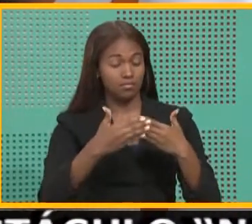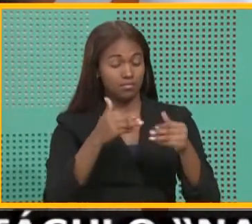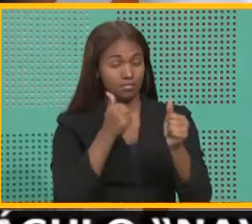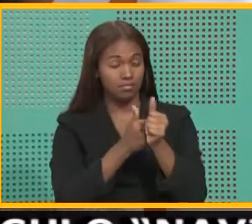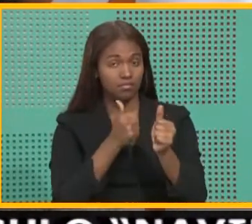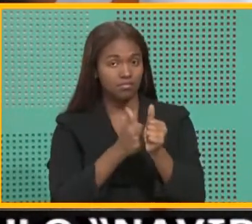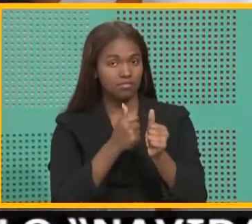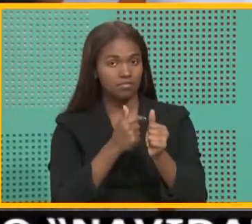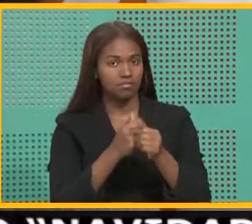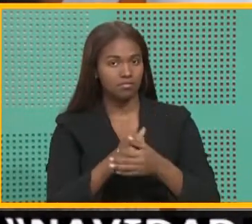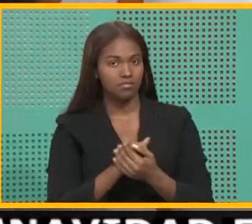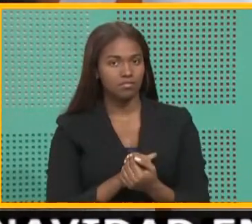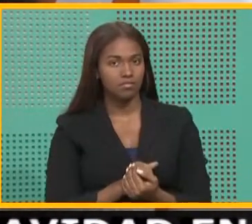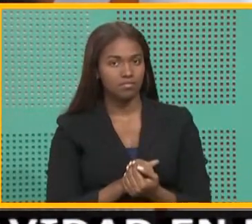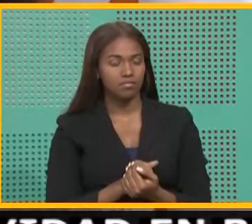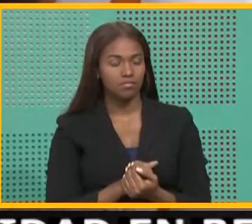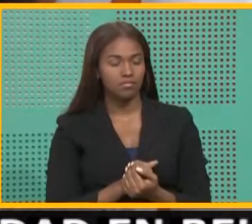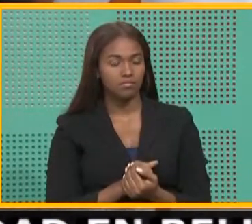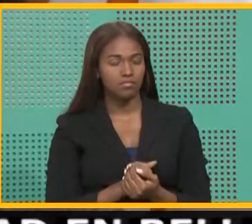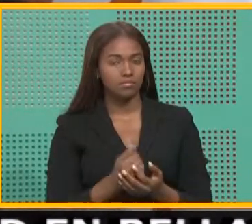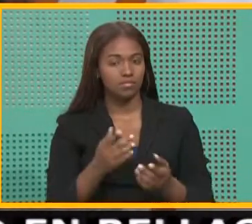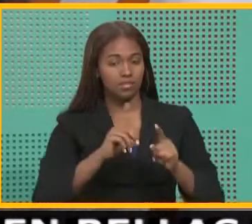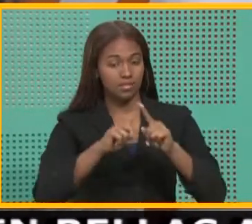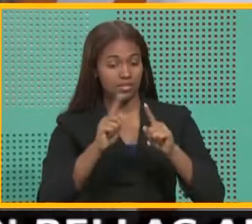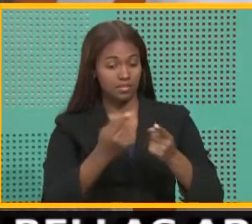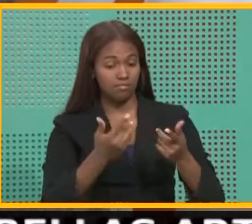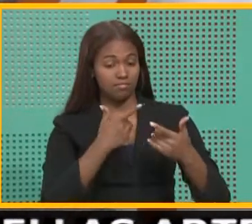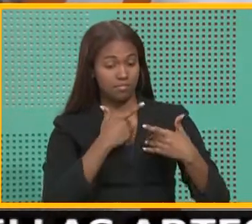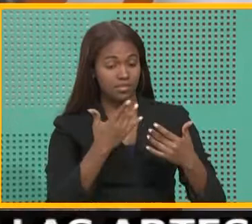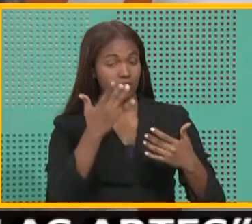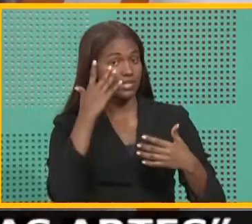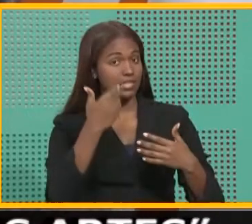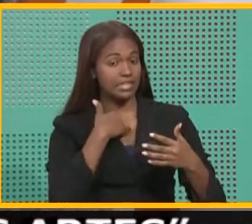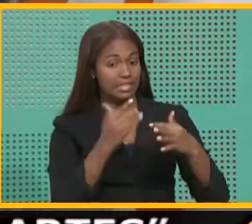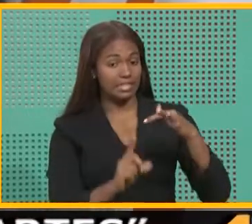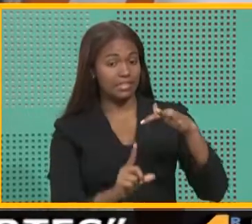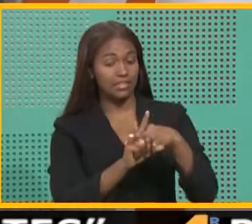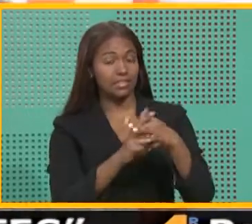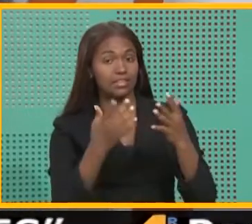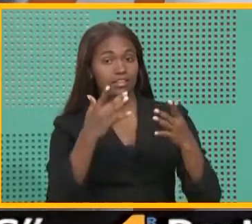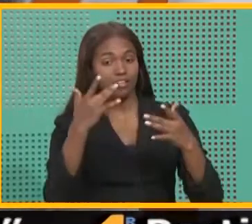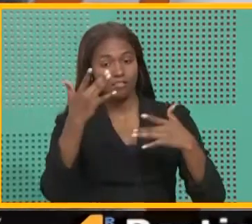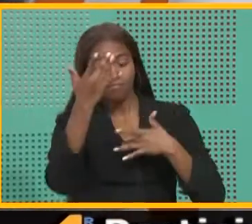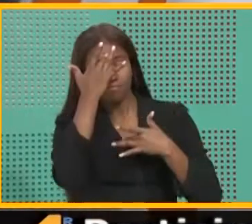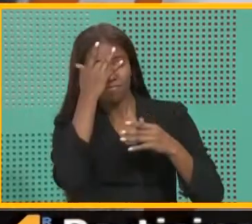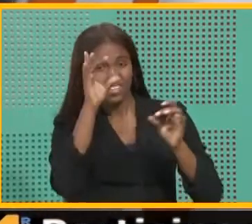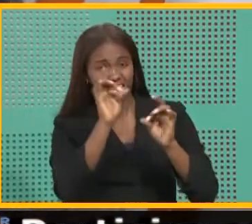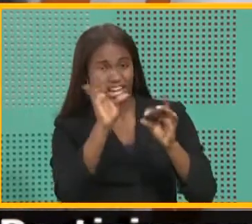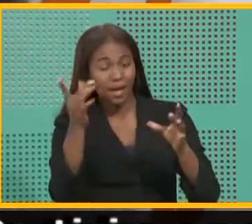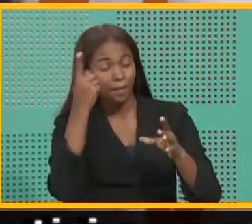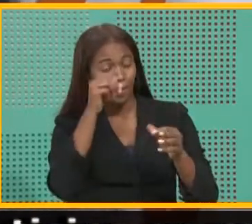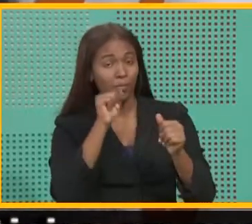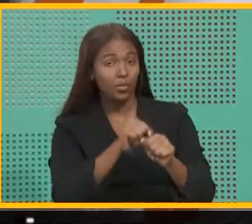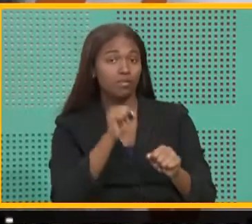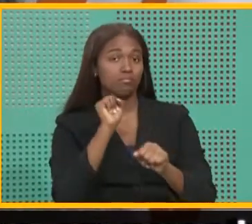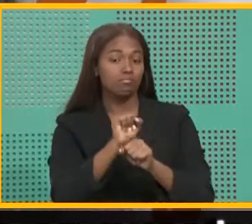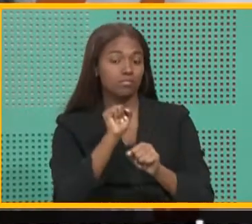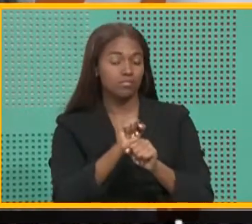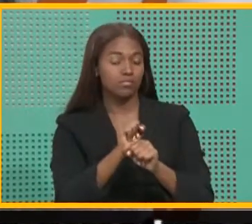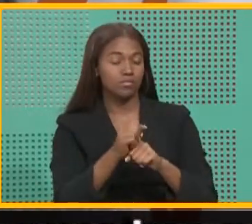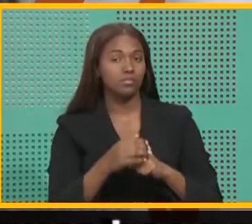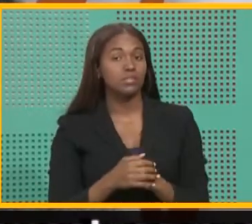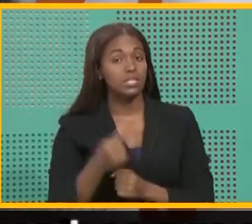que tiene un accidente cerebrovascular, la primera media hora es crítica para poder conservar su vida. Yo creo